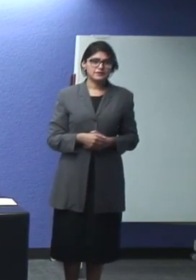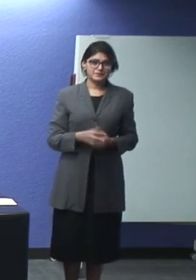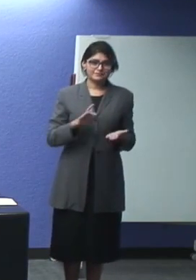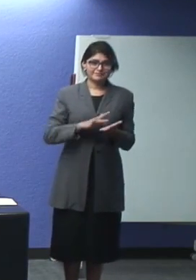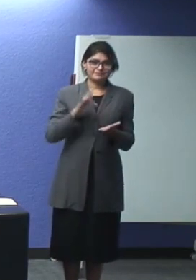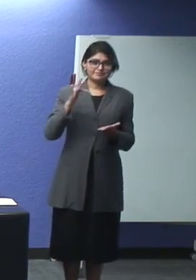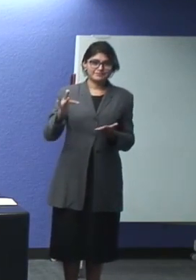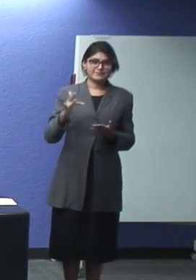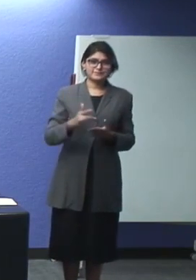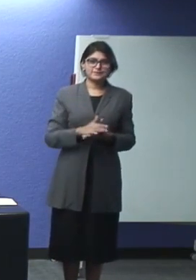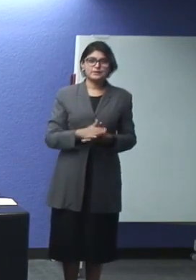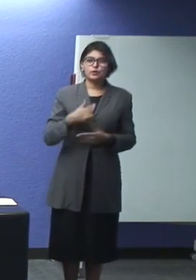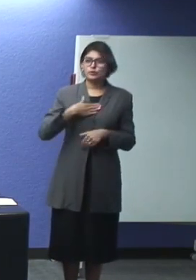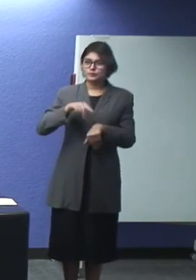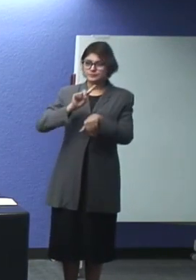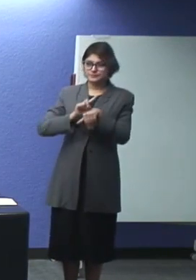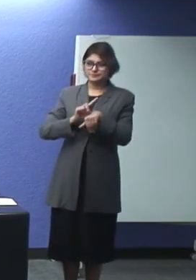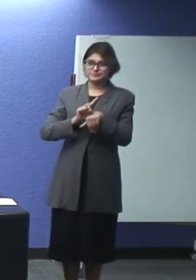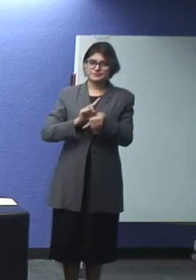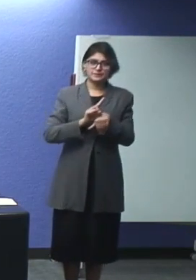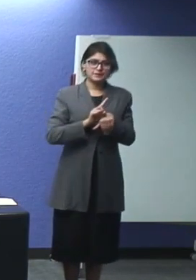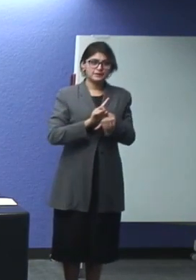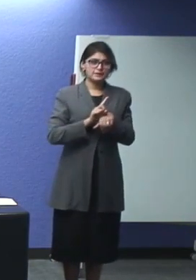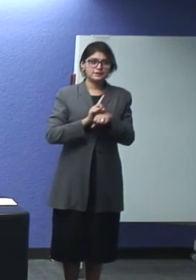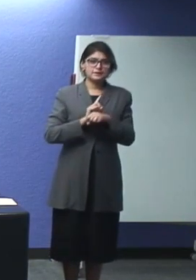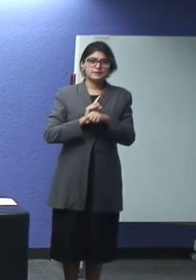Gracias, buenos días.